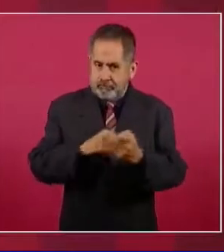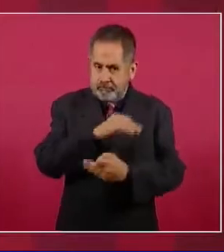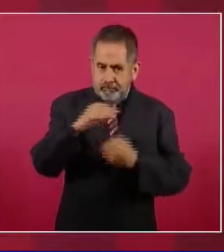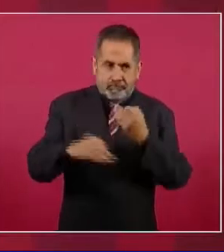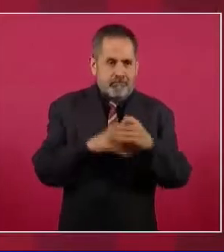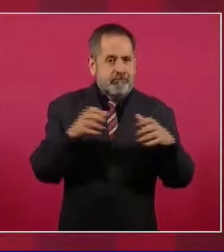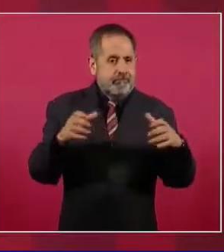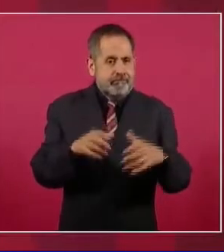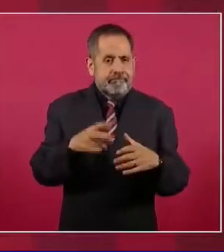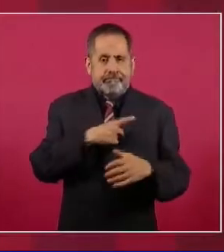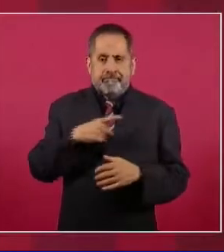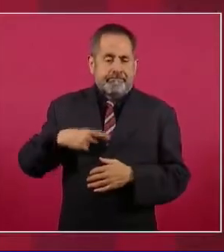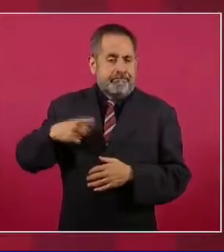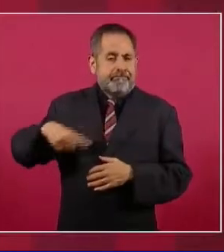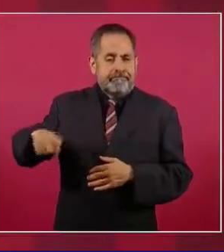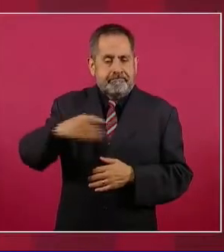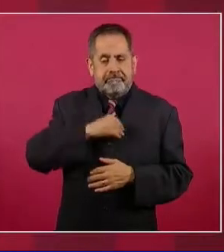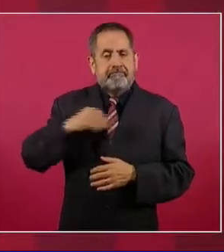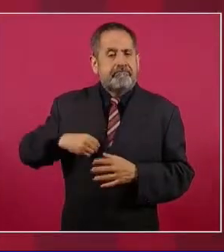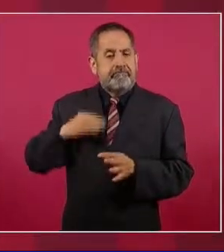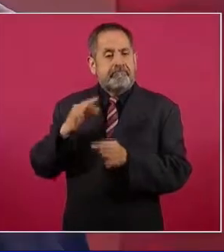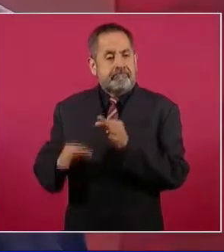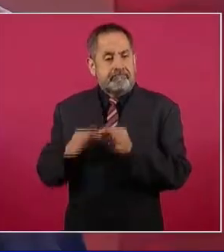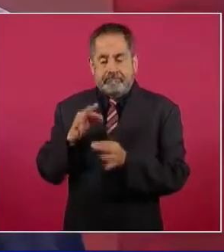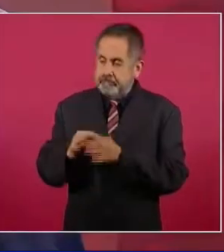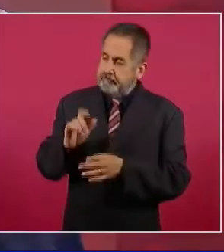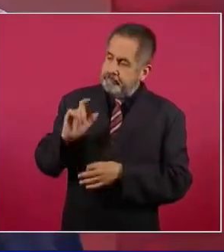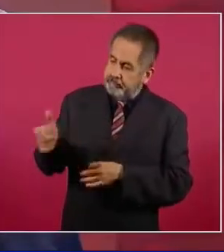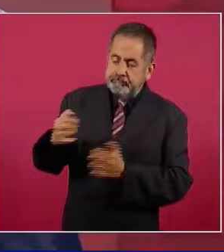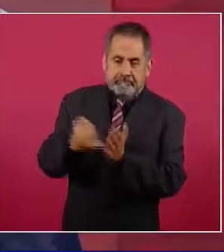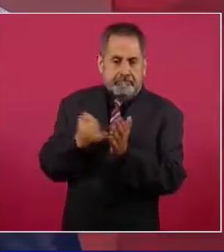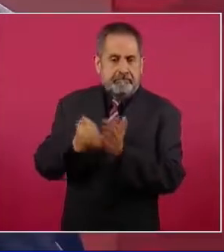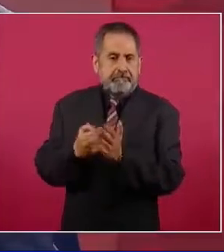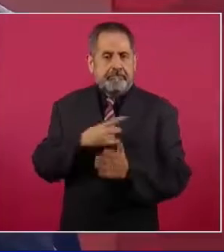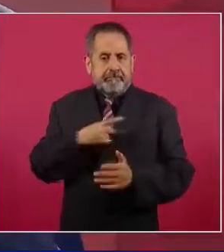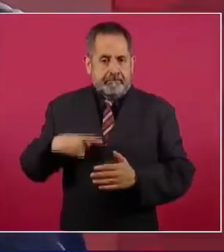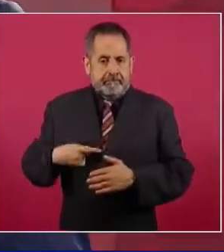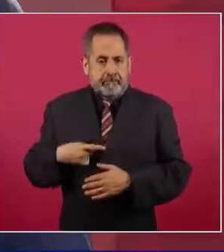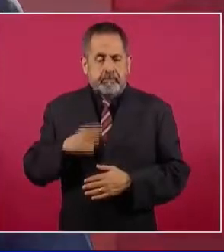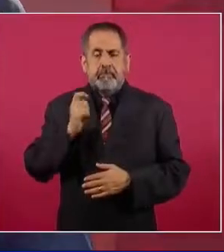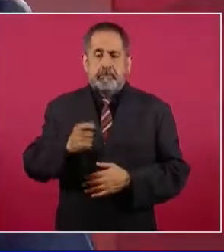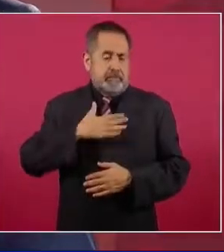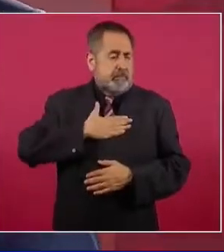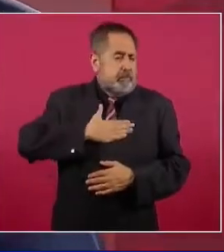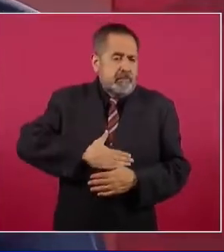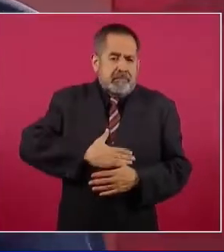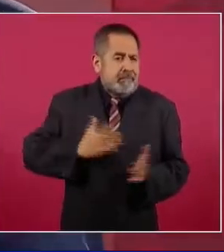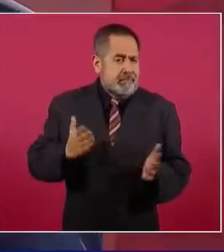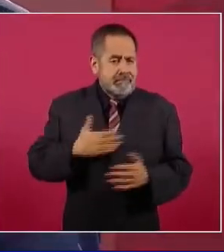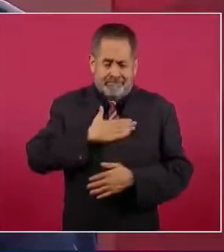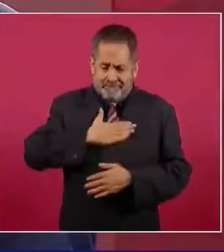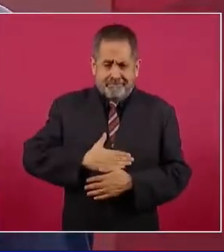tenemos que cumplir con nuestra responsabilidad. Lo justo.